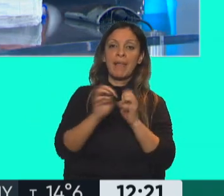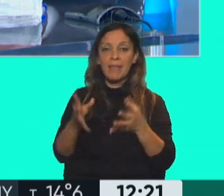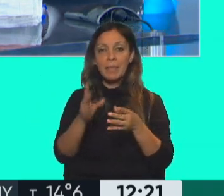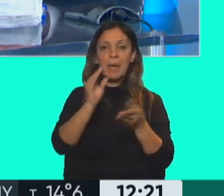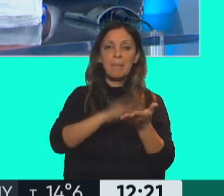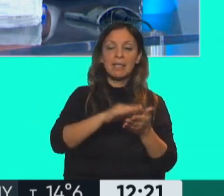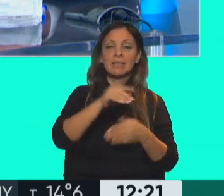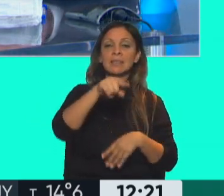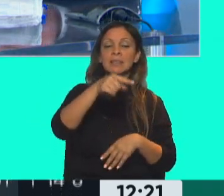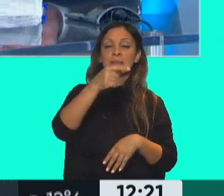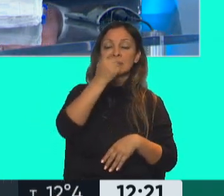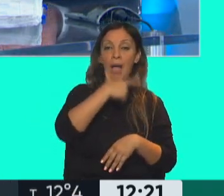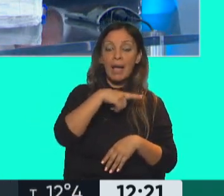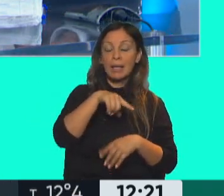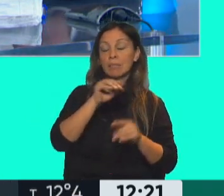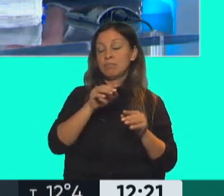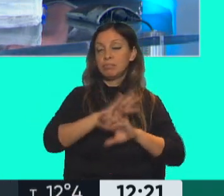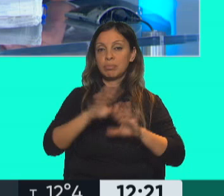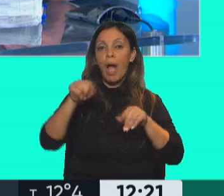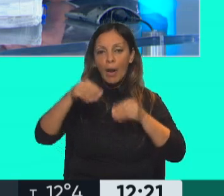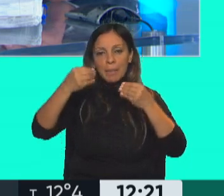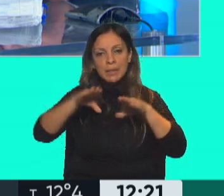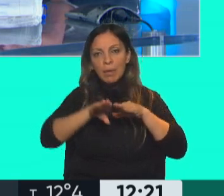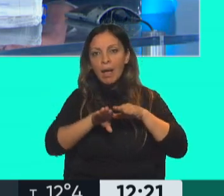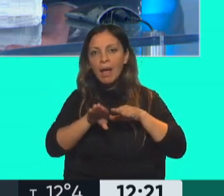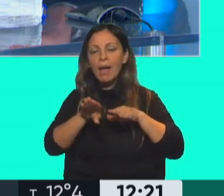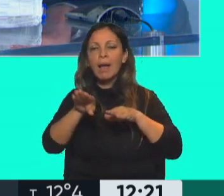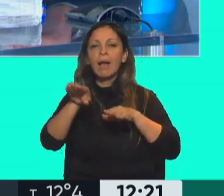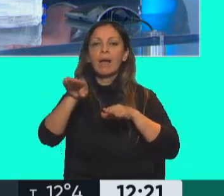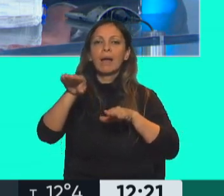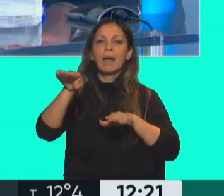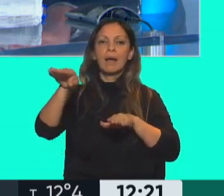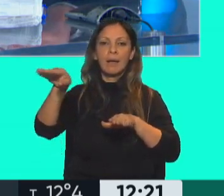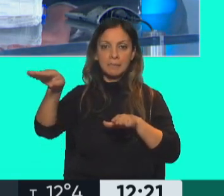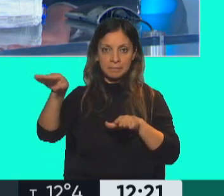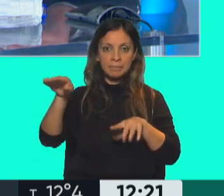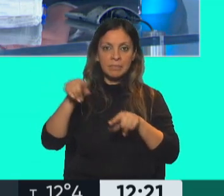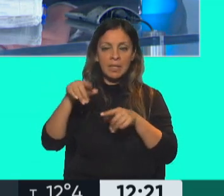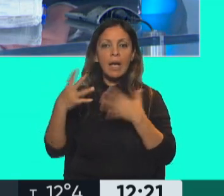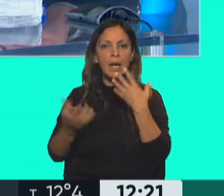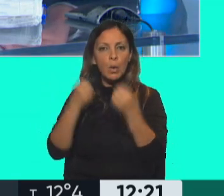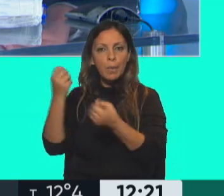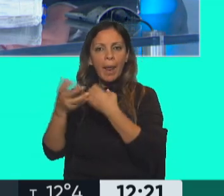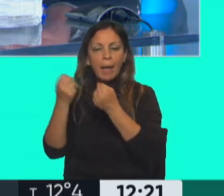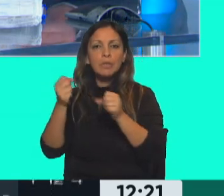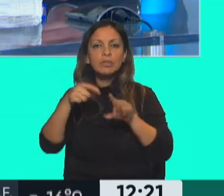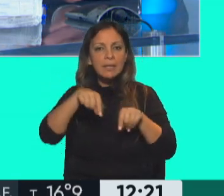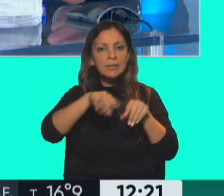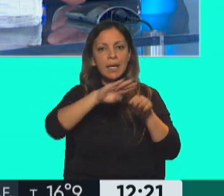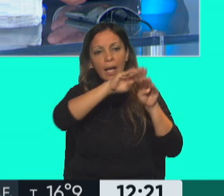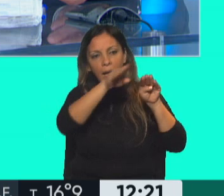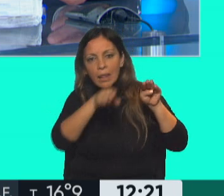en el mismo momento de la entrada en esas dos crisis. Es decir, recuperamos todo ese